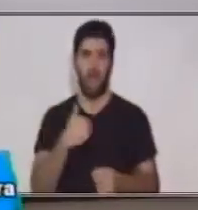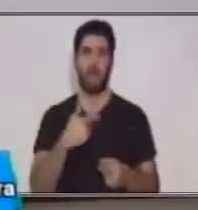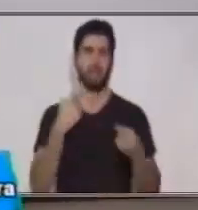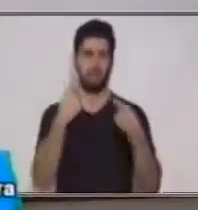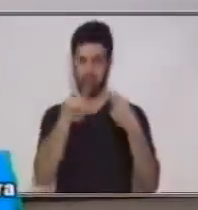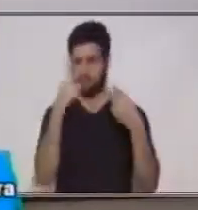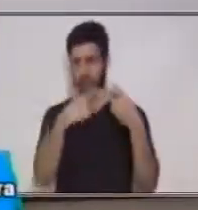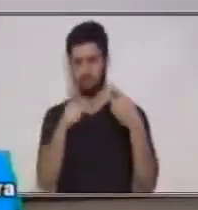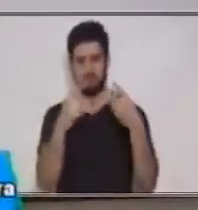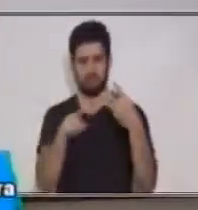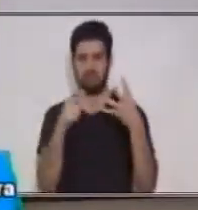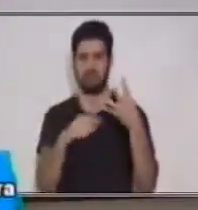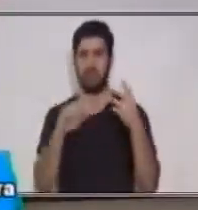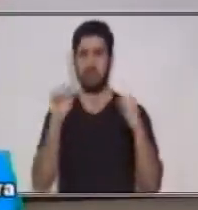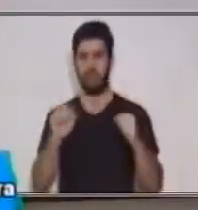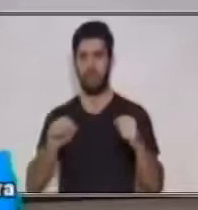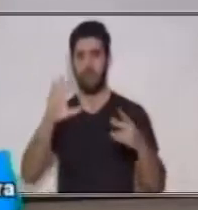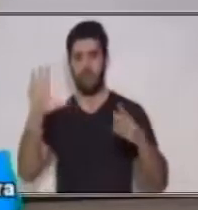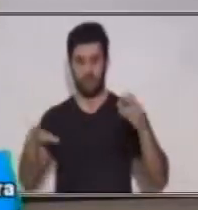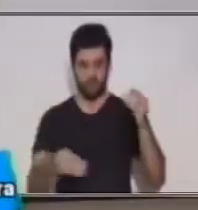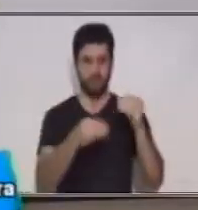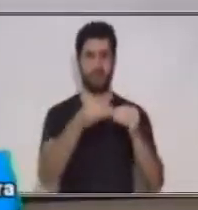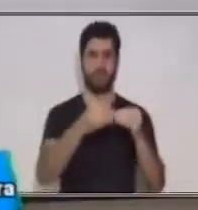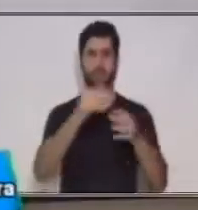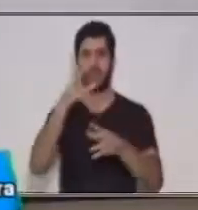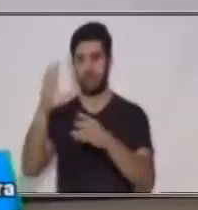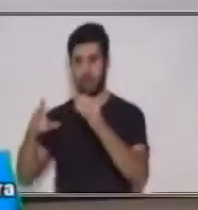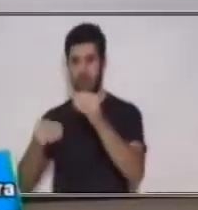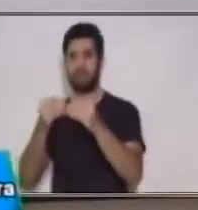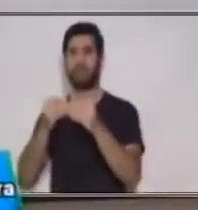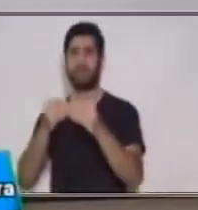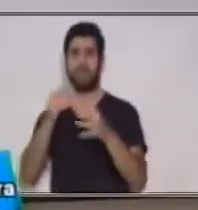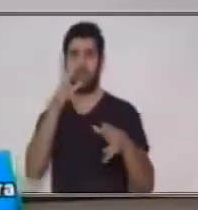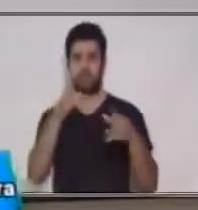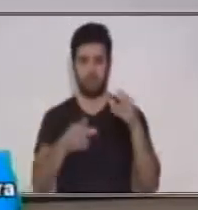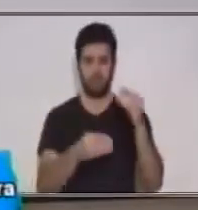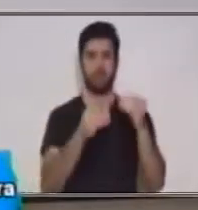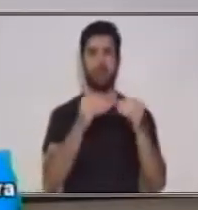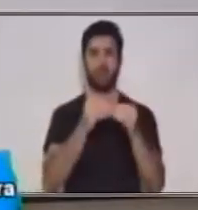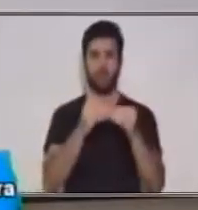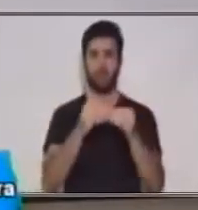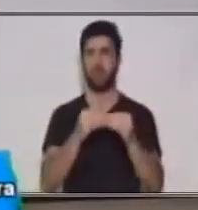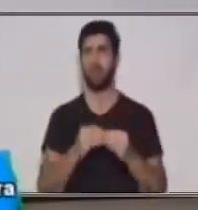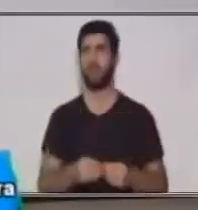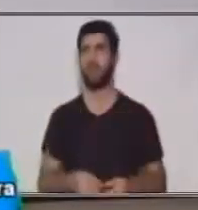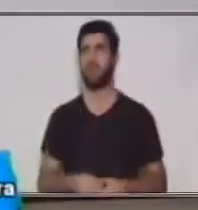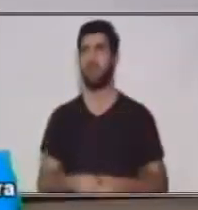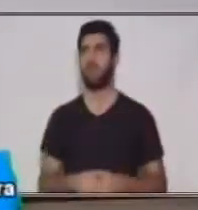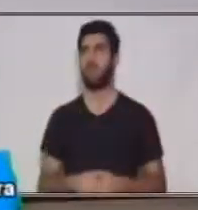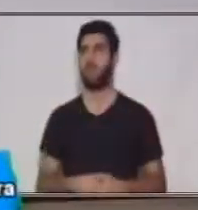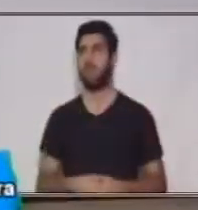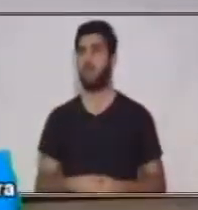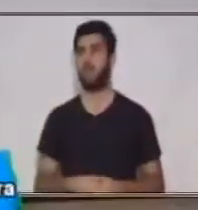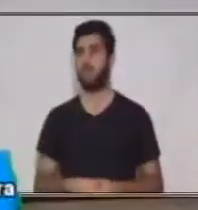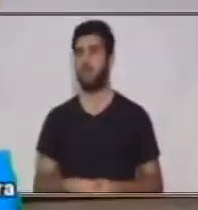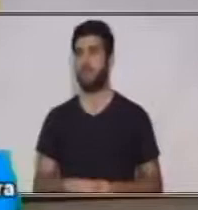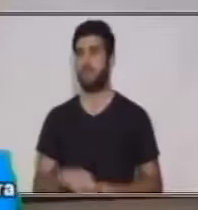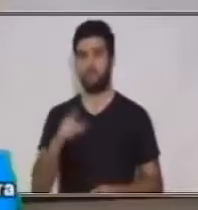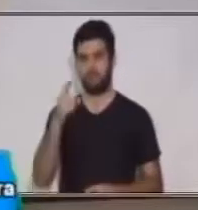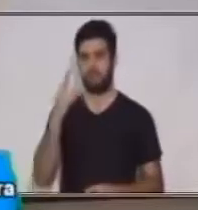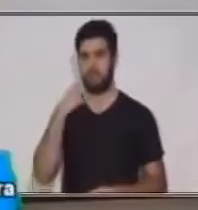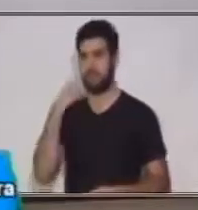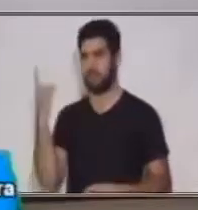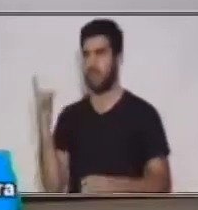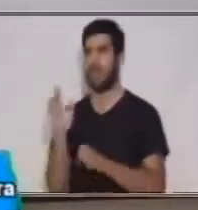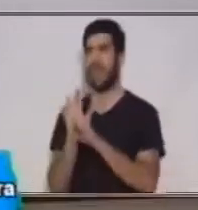palabras que se les agrega o después de la palabra raíz base se le aumenta. Veamos el ejemplo